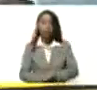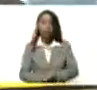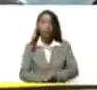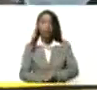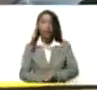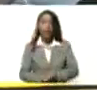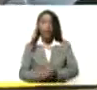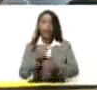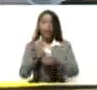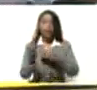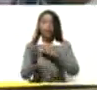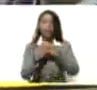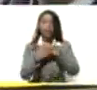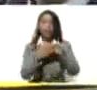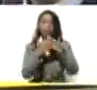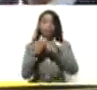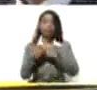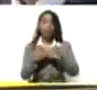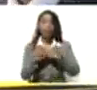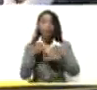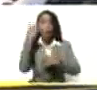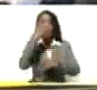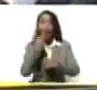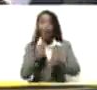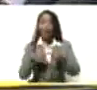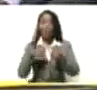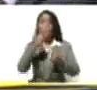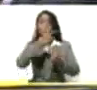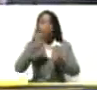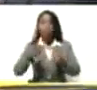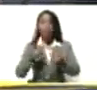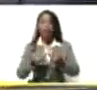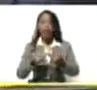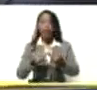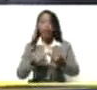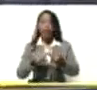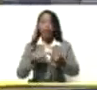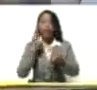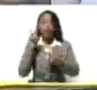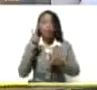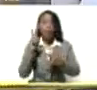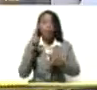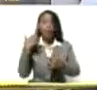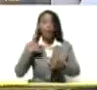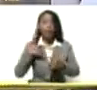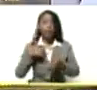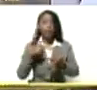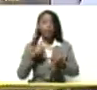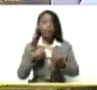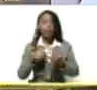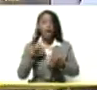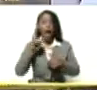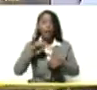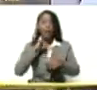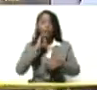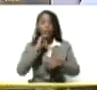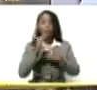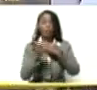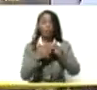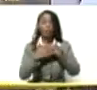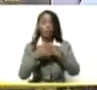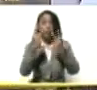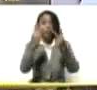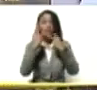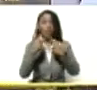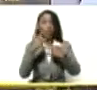me reportan jóvenes y personas de Buenos Aires, me estaban diciendo aquí en una nota, nos están